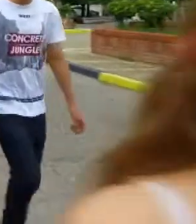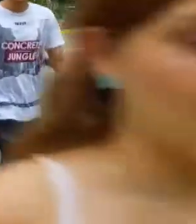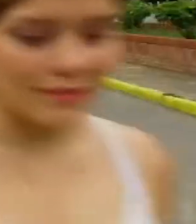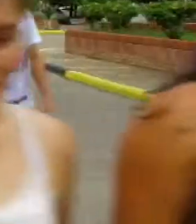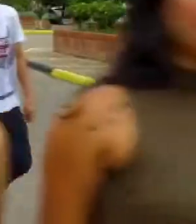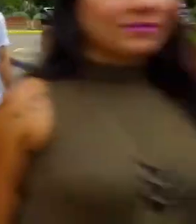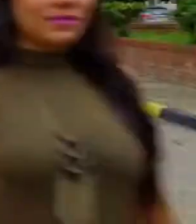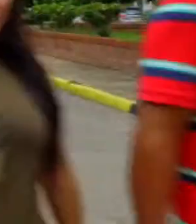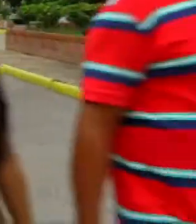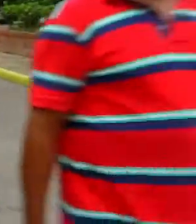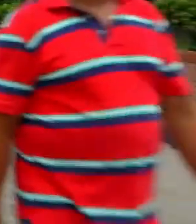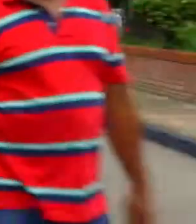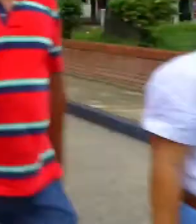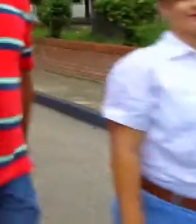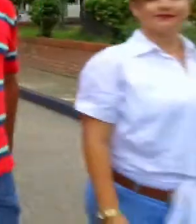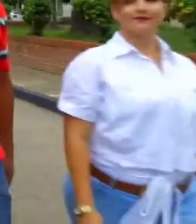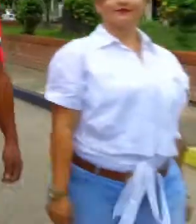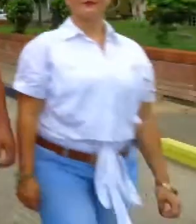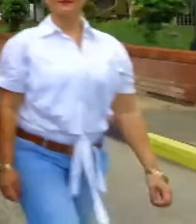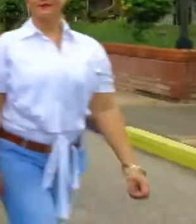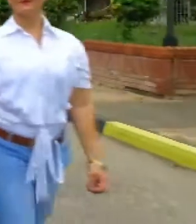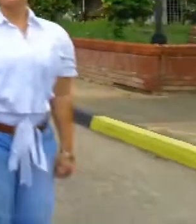Barranca Bermeja somos todos.